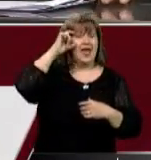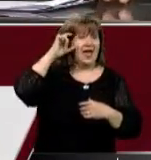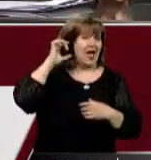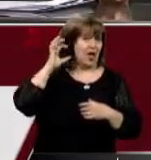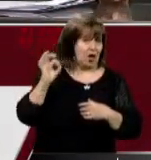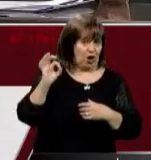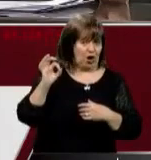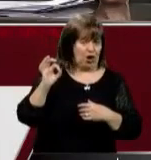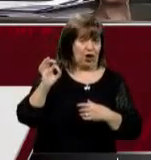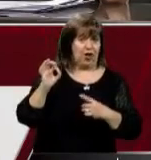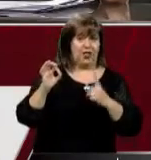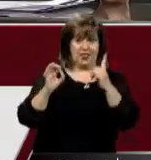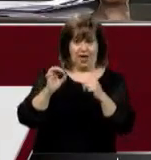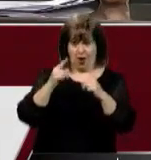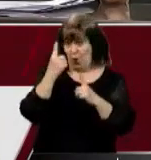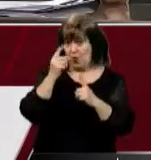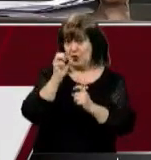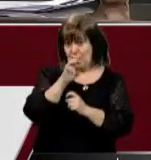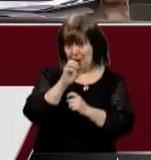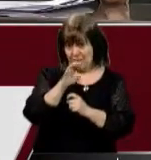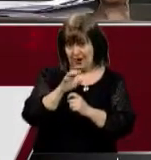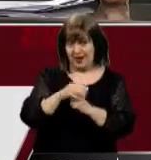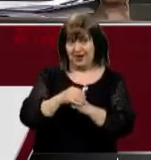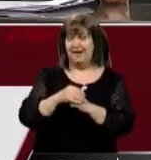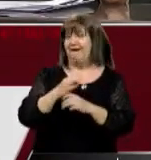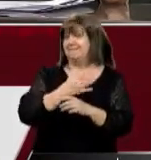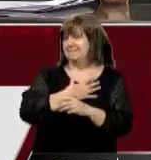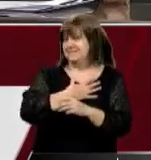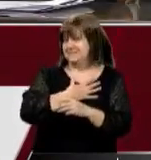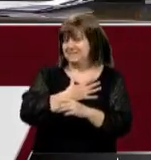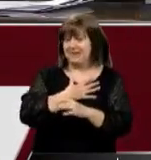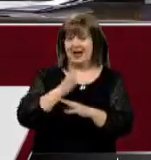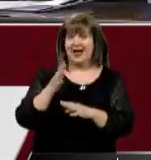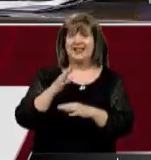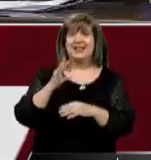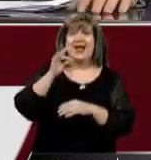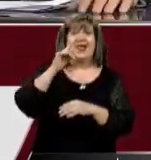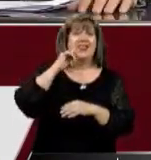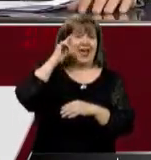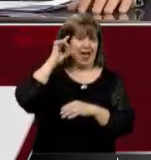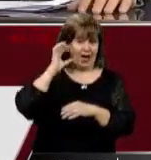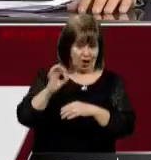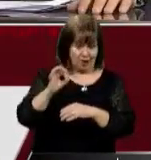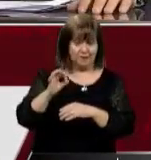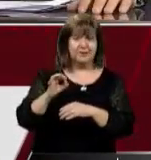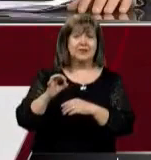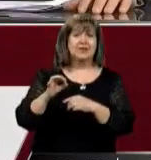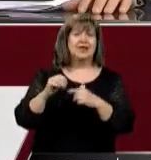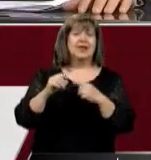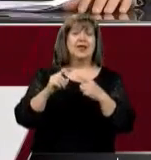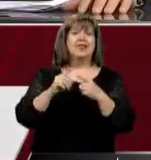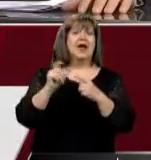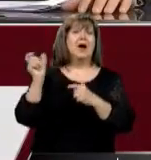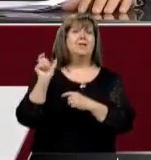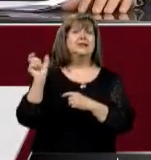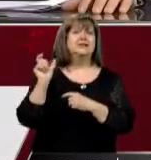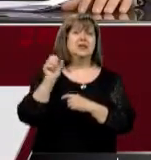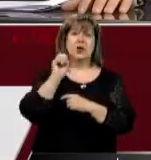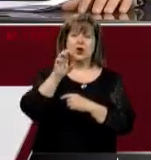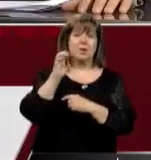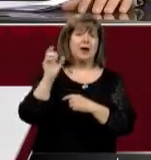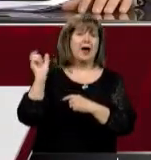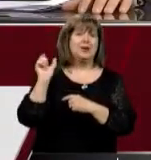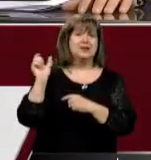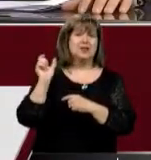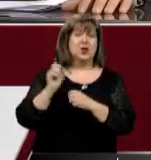lindo. comprendé por qué de todo. Bueno, y Diego, ¿cuál es el apellido? El